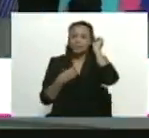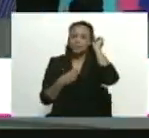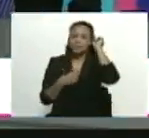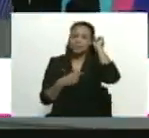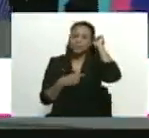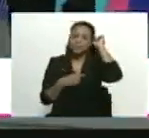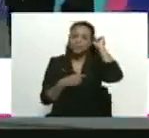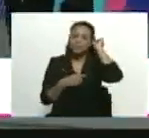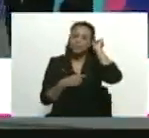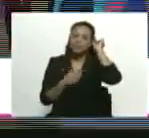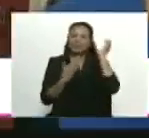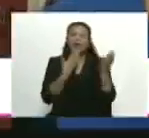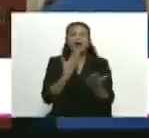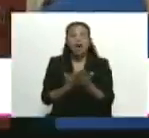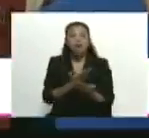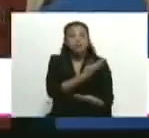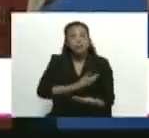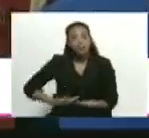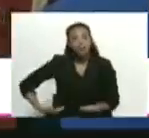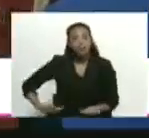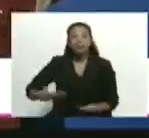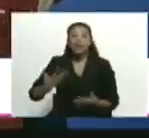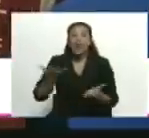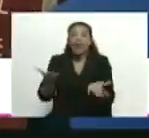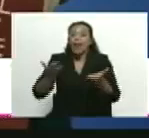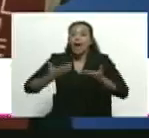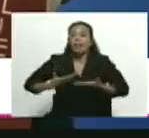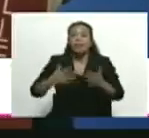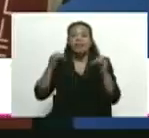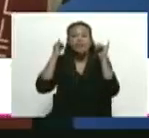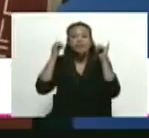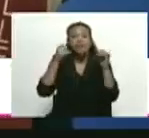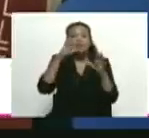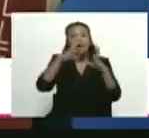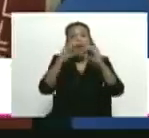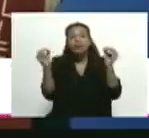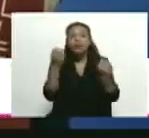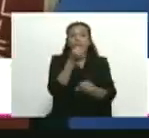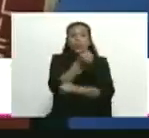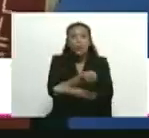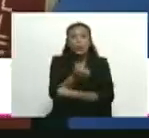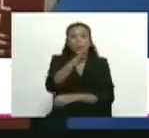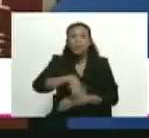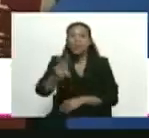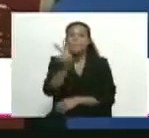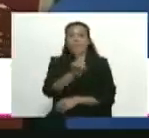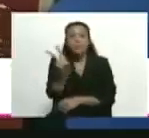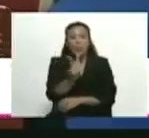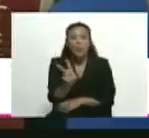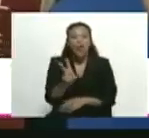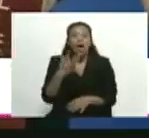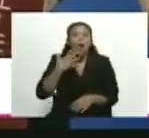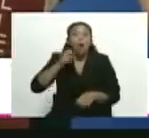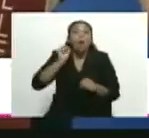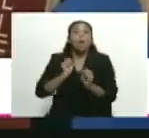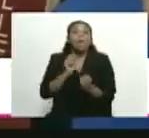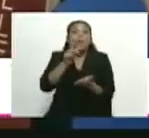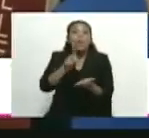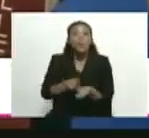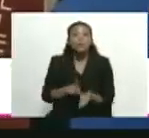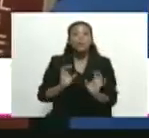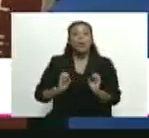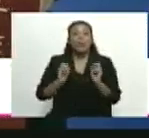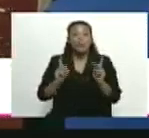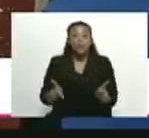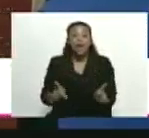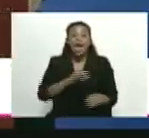presidente, agradecerle por este gran regalo que le hace a todos los bachilleres de la patria. Tuve la oportunidad de vivir